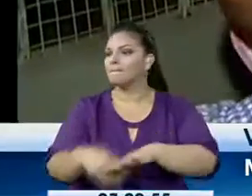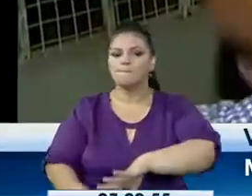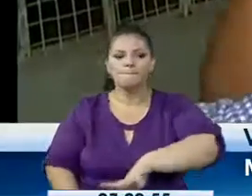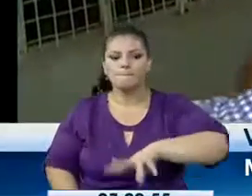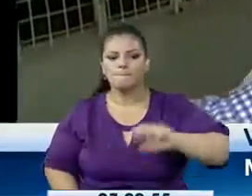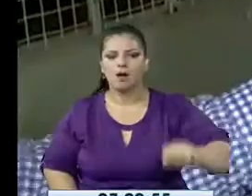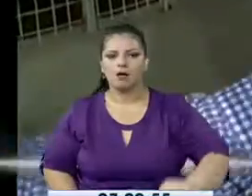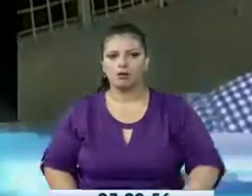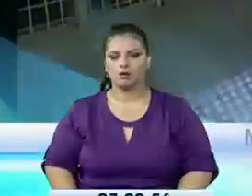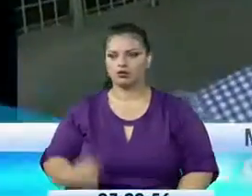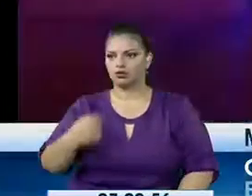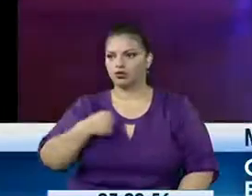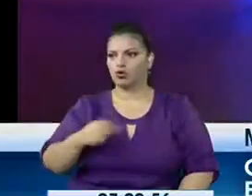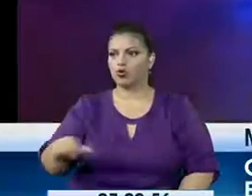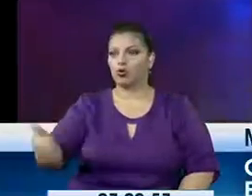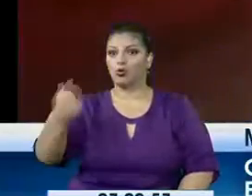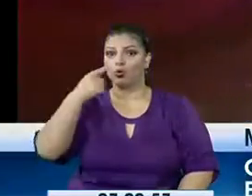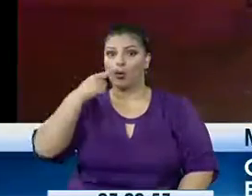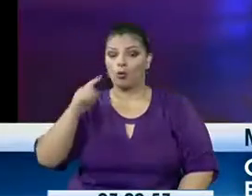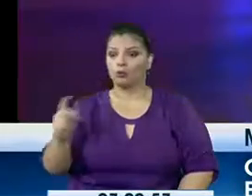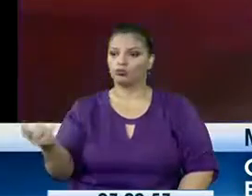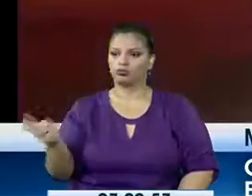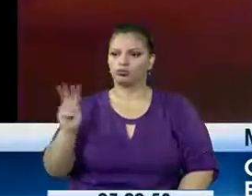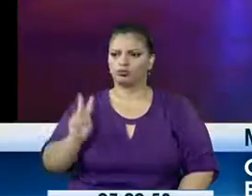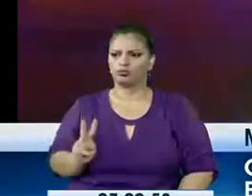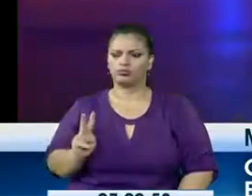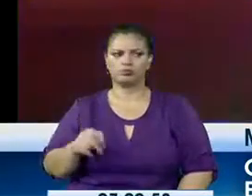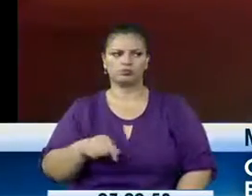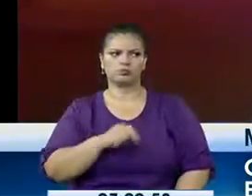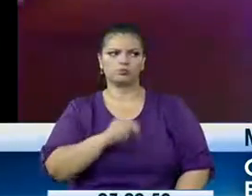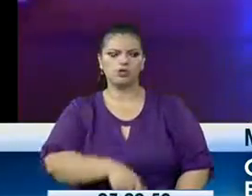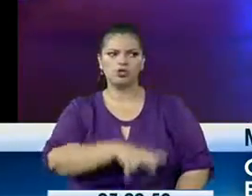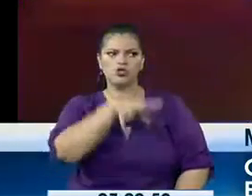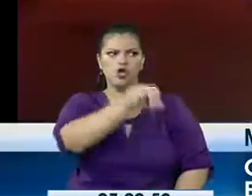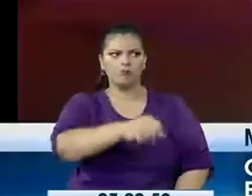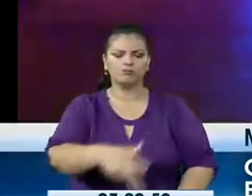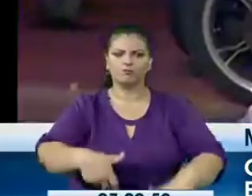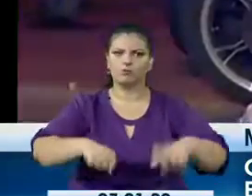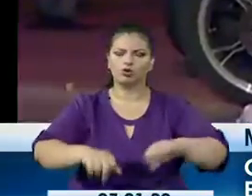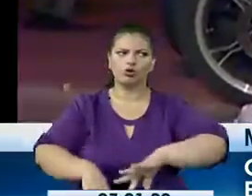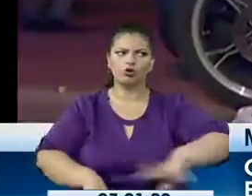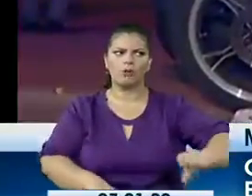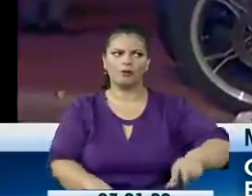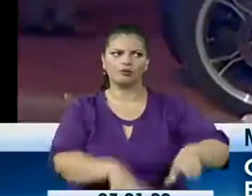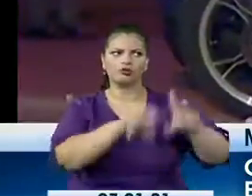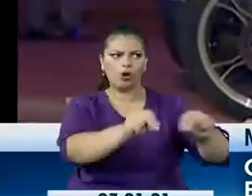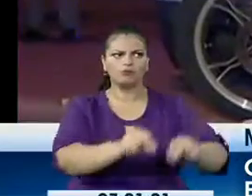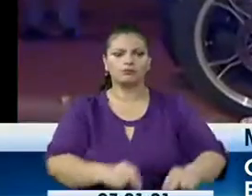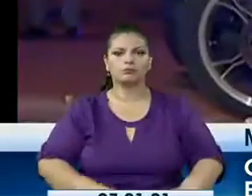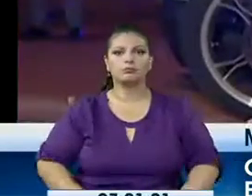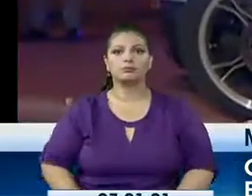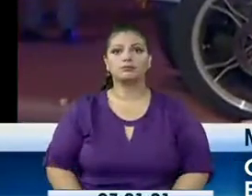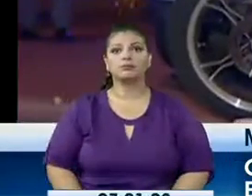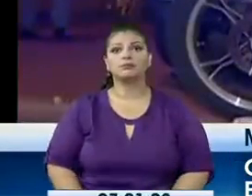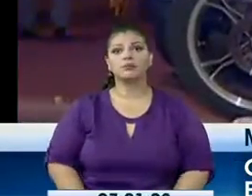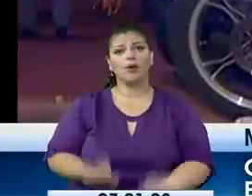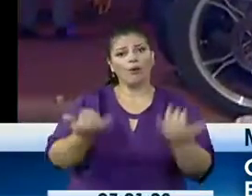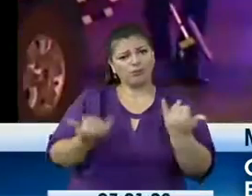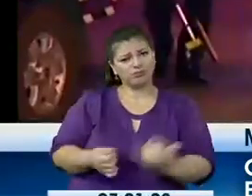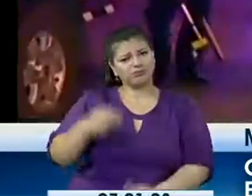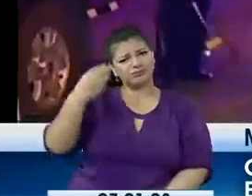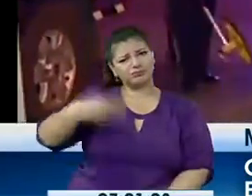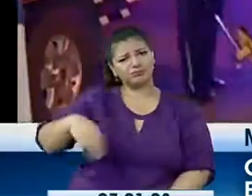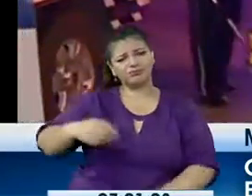está allá no dejaron. El accidente de tránsito se registró alrededor de las 2 de la madrugada de este